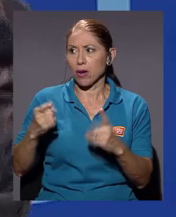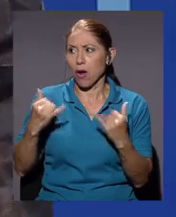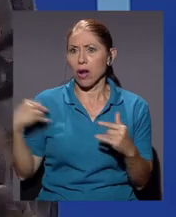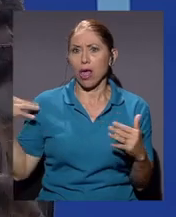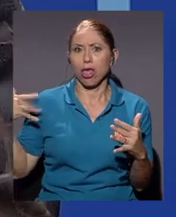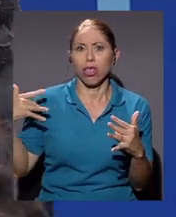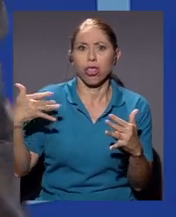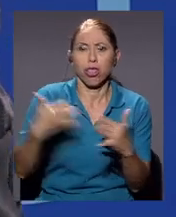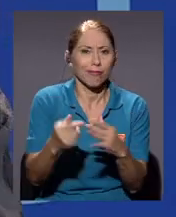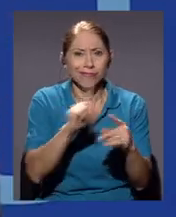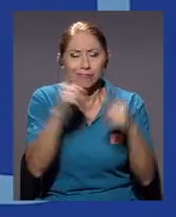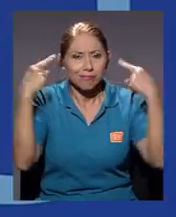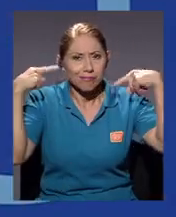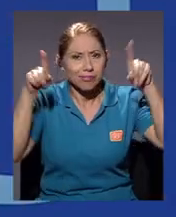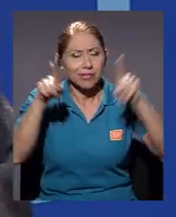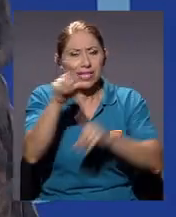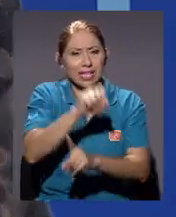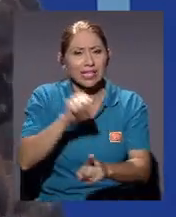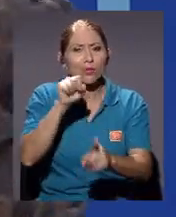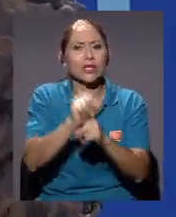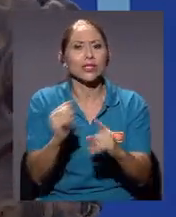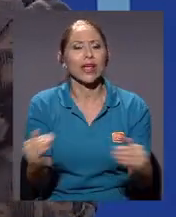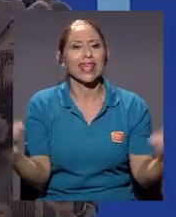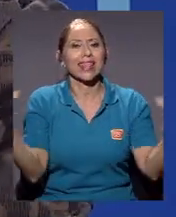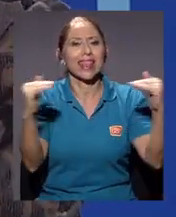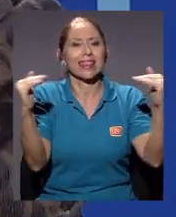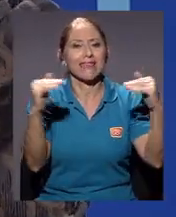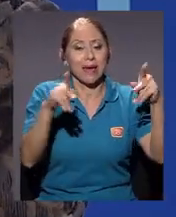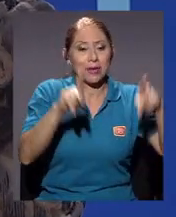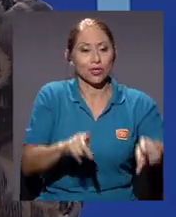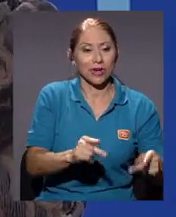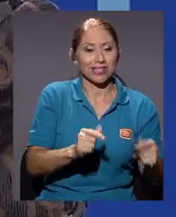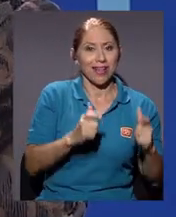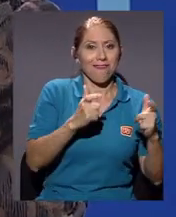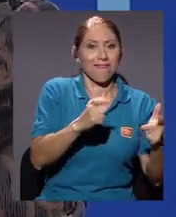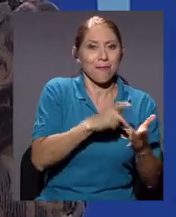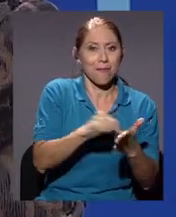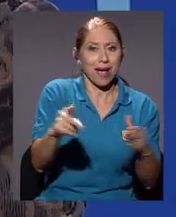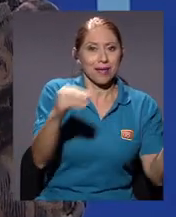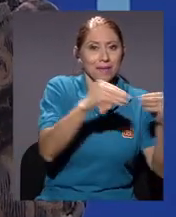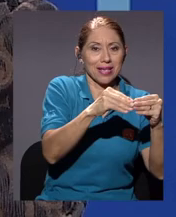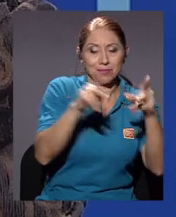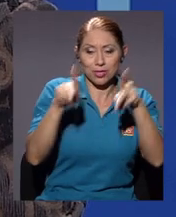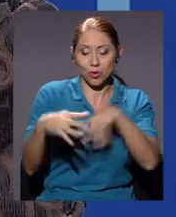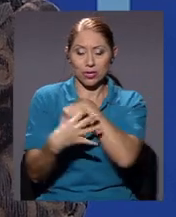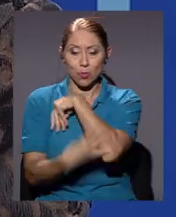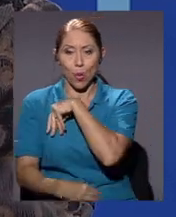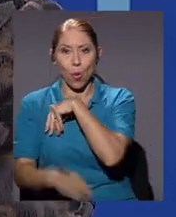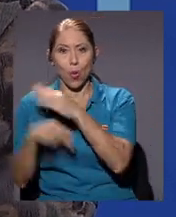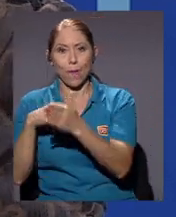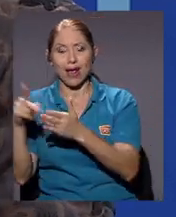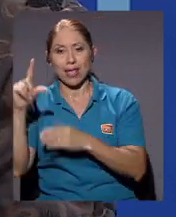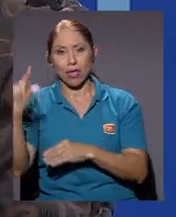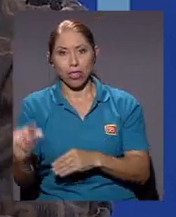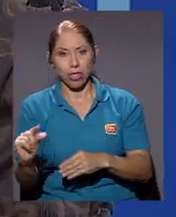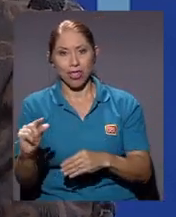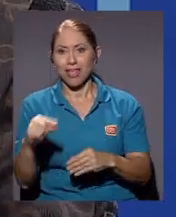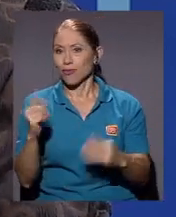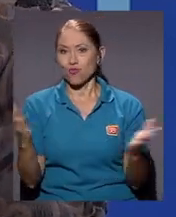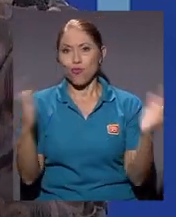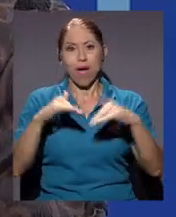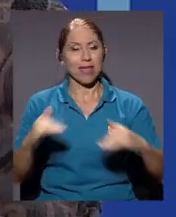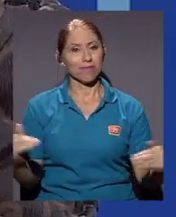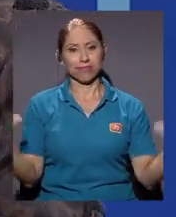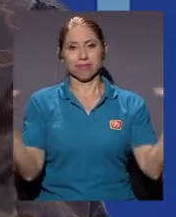lograr esa situación equitativa en cuanto a lo que es y como tributamos y